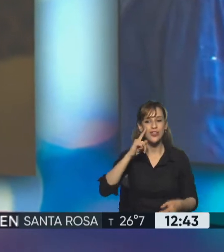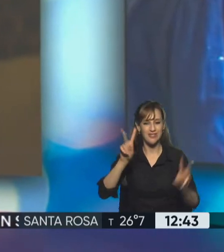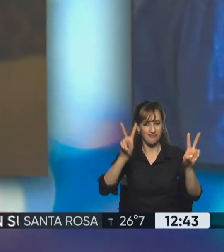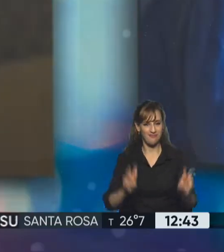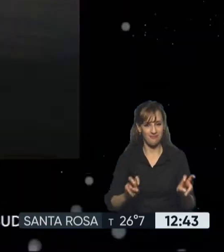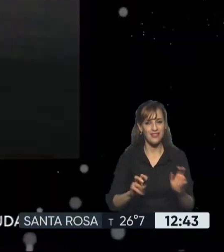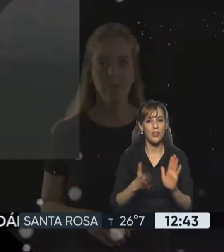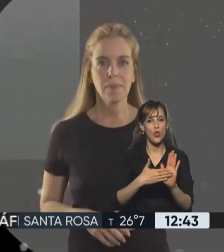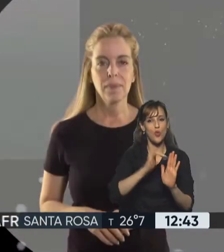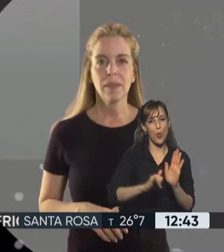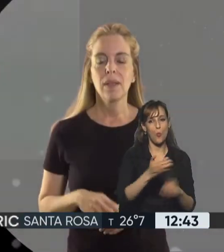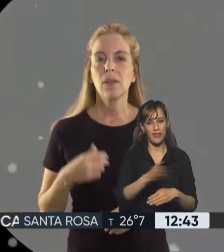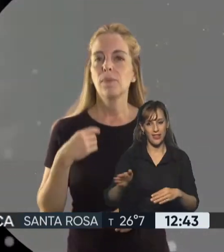historia.